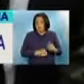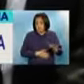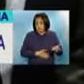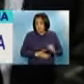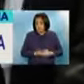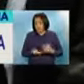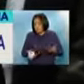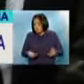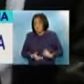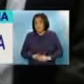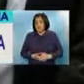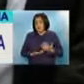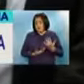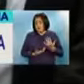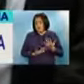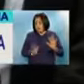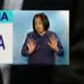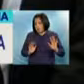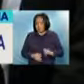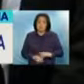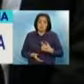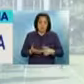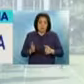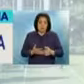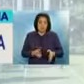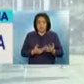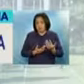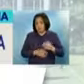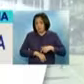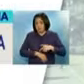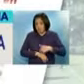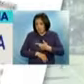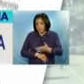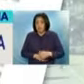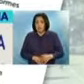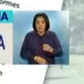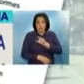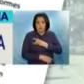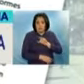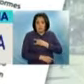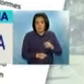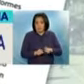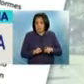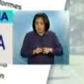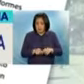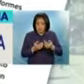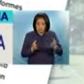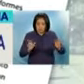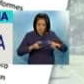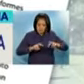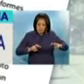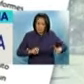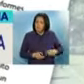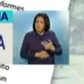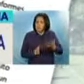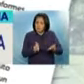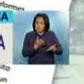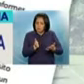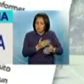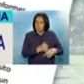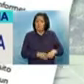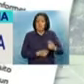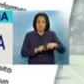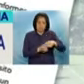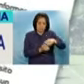del caso y esperamos únicamente, que hay que darle tiempo al tiempo. La universidad también abrió un procedimiento de revisión de oficio del título de